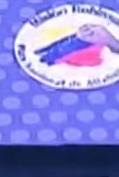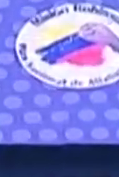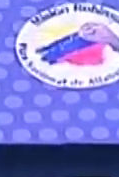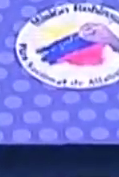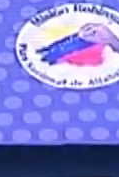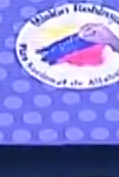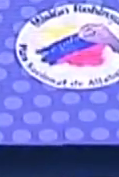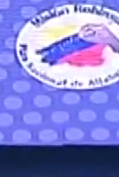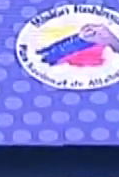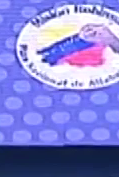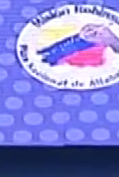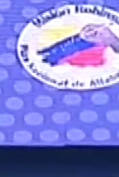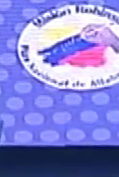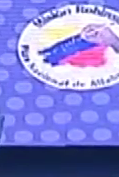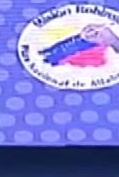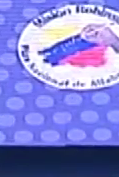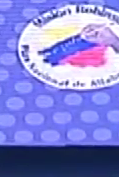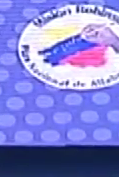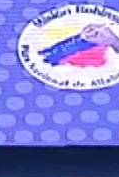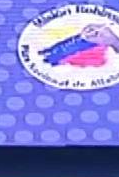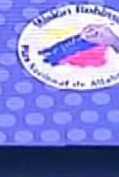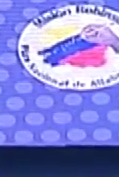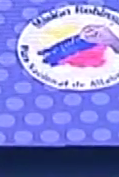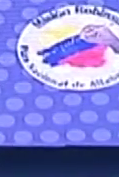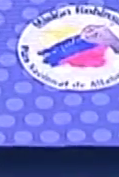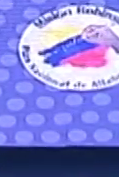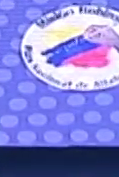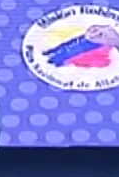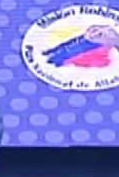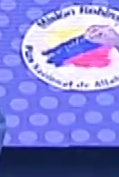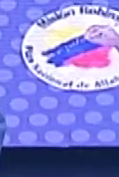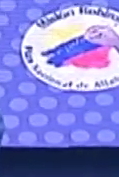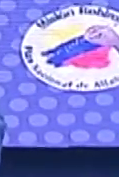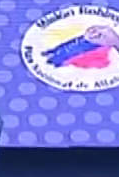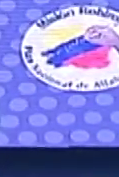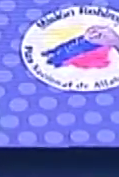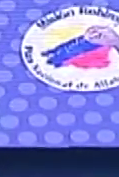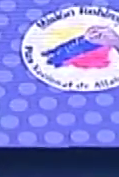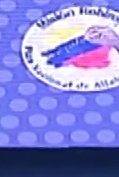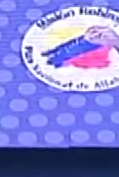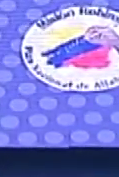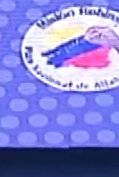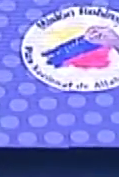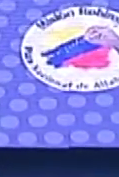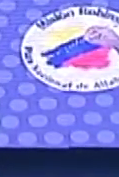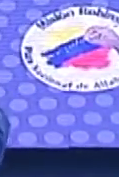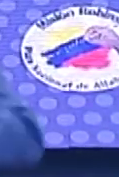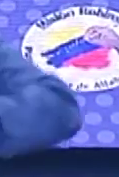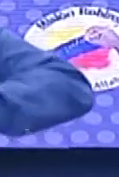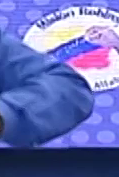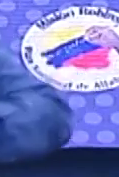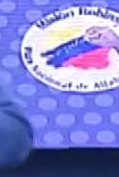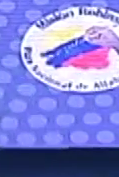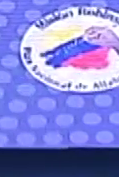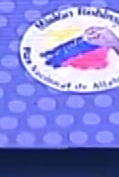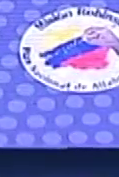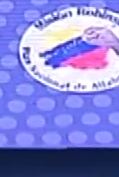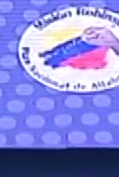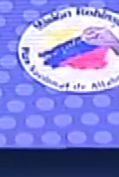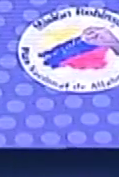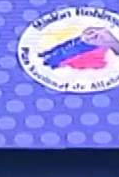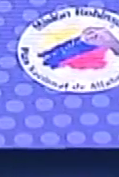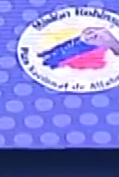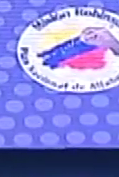actor... Primer actor, bueno, mi saludo a toda Venezuela. Estamos aterrizando directo